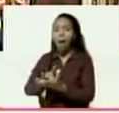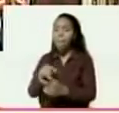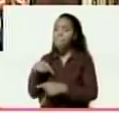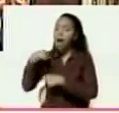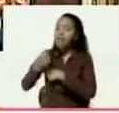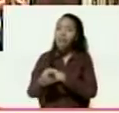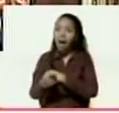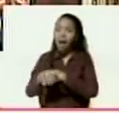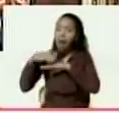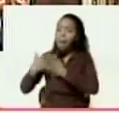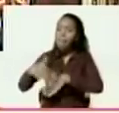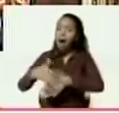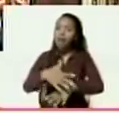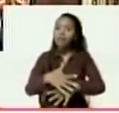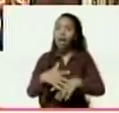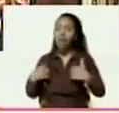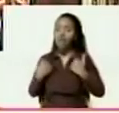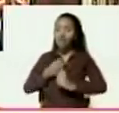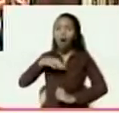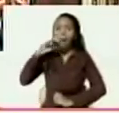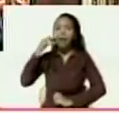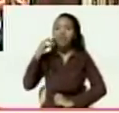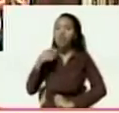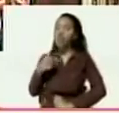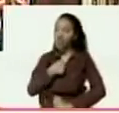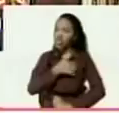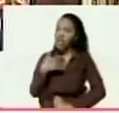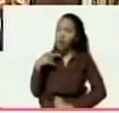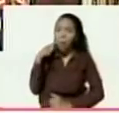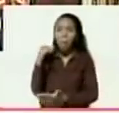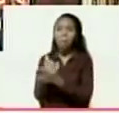en la marcha de los chalecos amarillos? Yo quisiera probar eso.